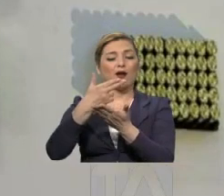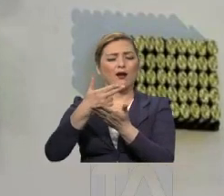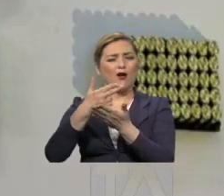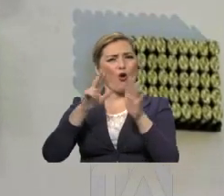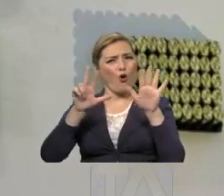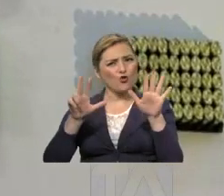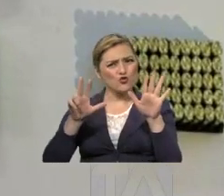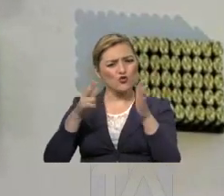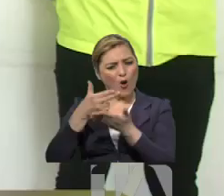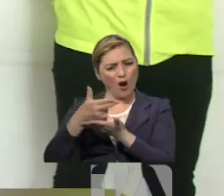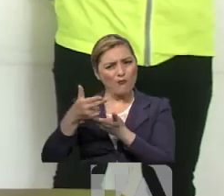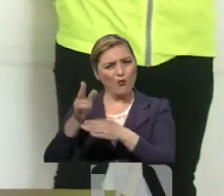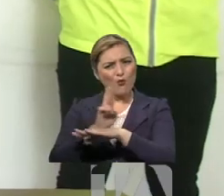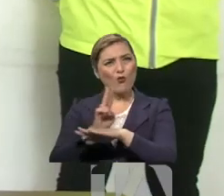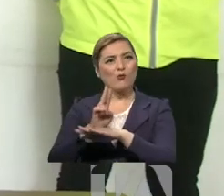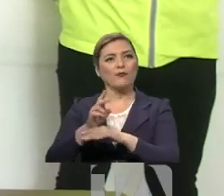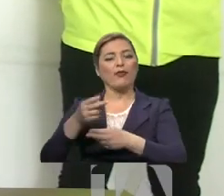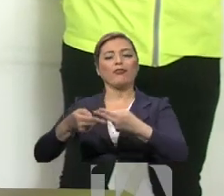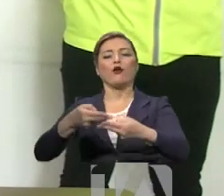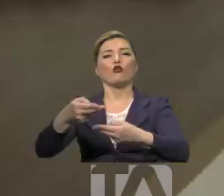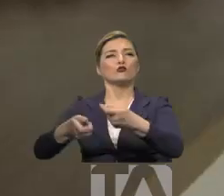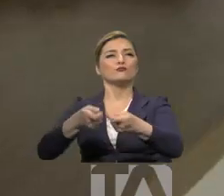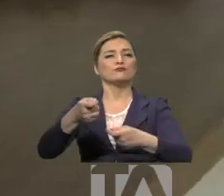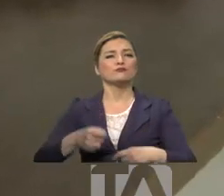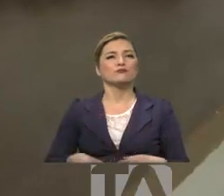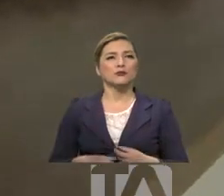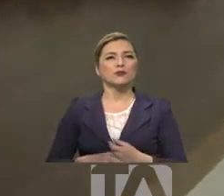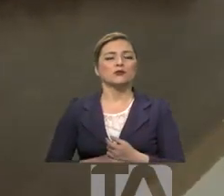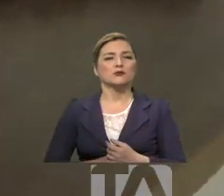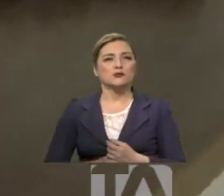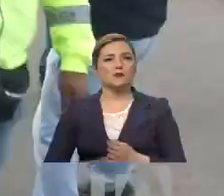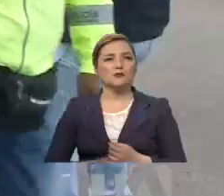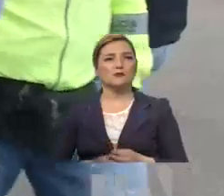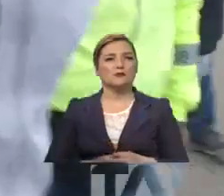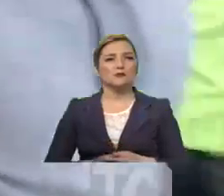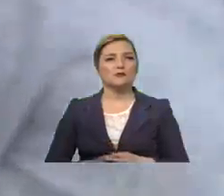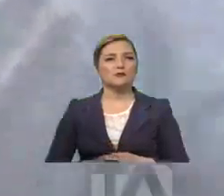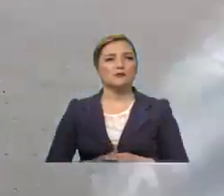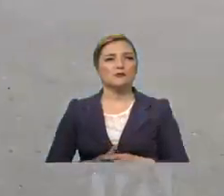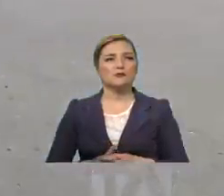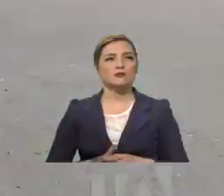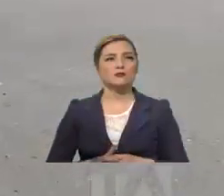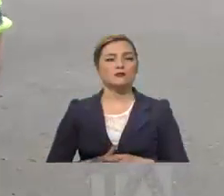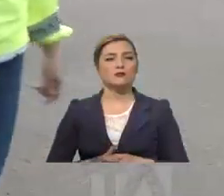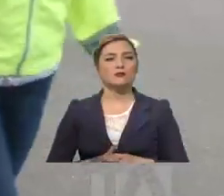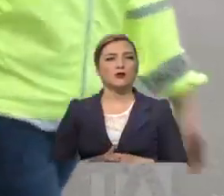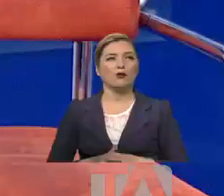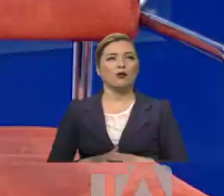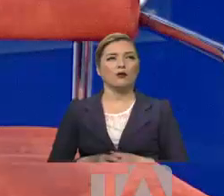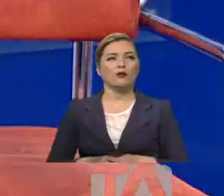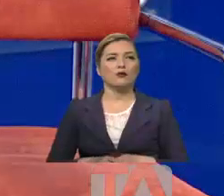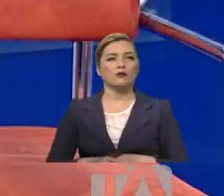de 8 armas de fuego que aparentemente iban a ser comercializadas. En Quito, Paul Coello, 24